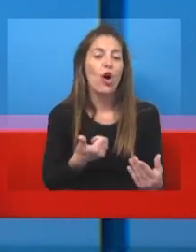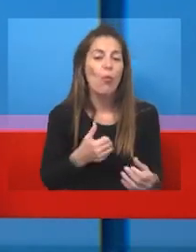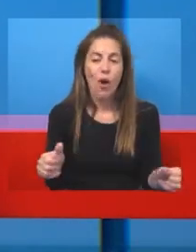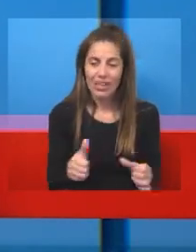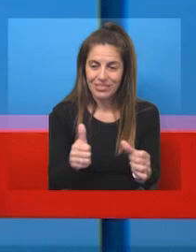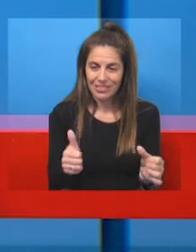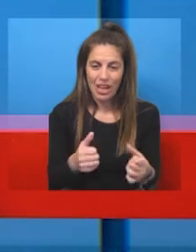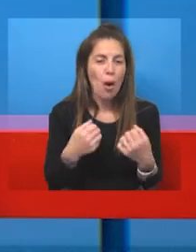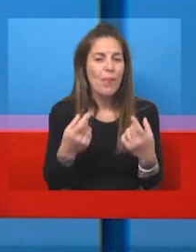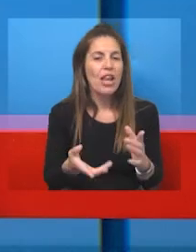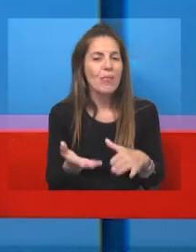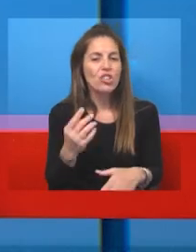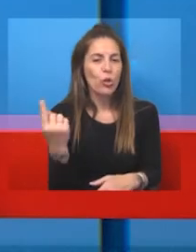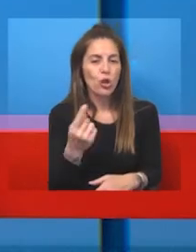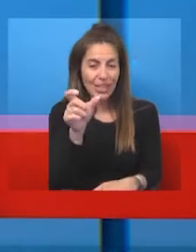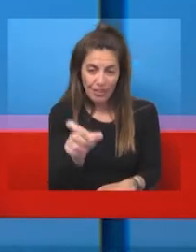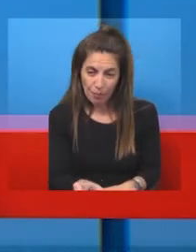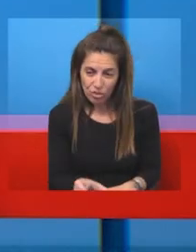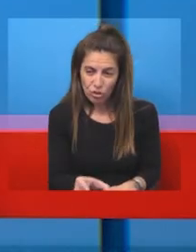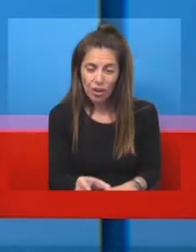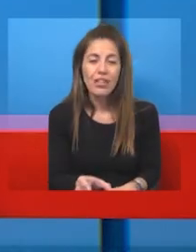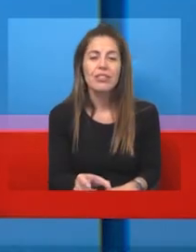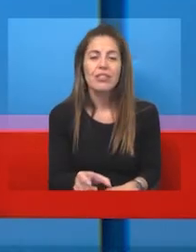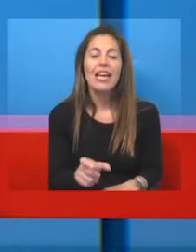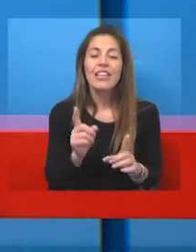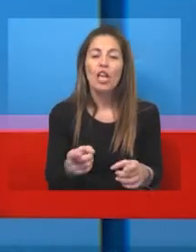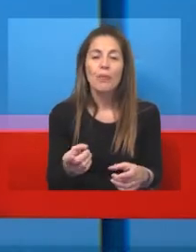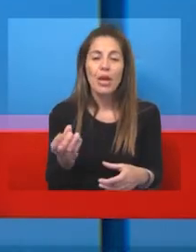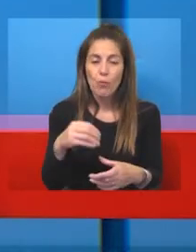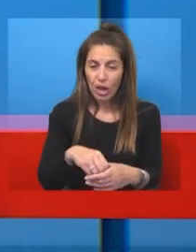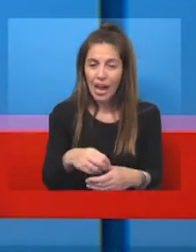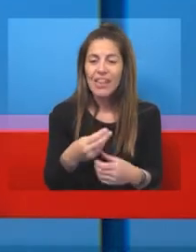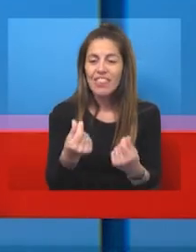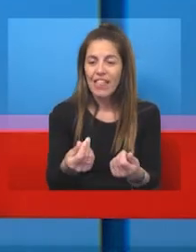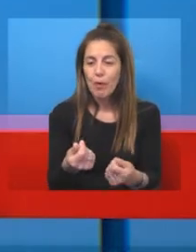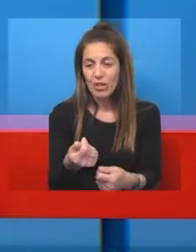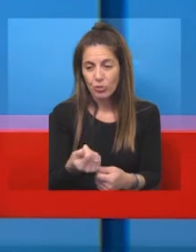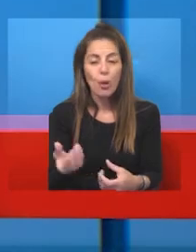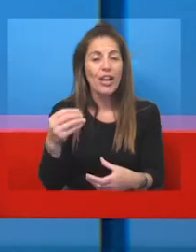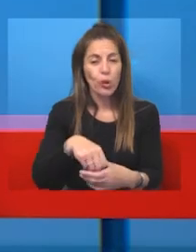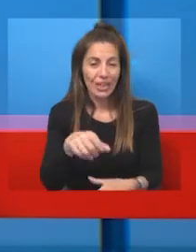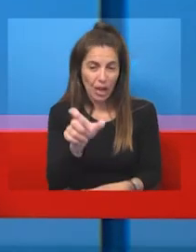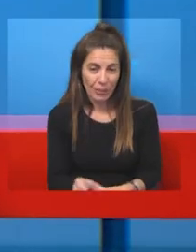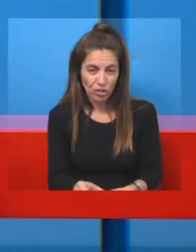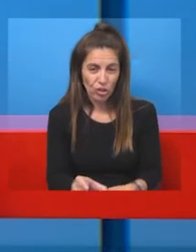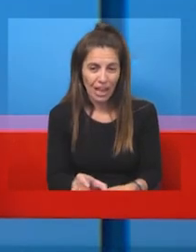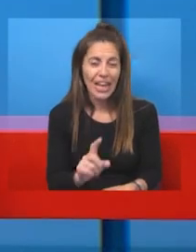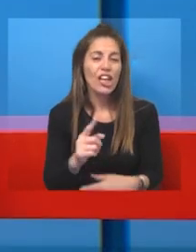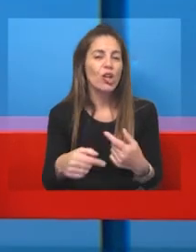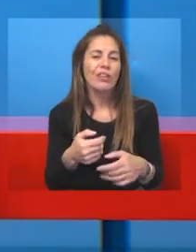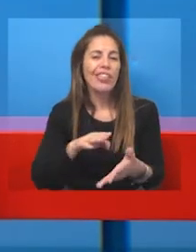para darle mayor autonomía a esa gente y y también volcar presupuesto para para incluir a esa gente y y no seguir